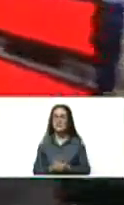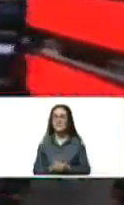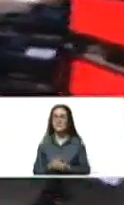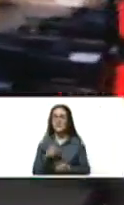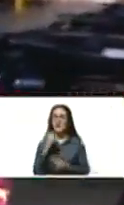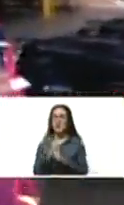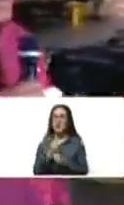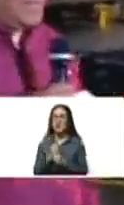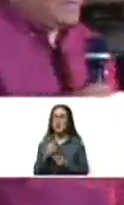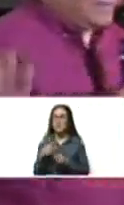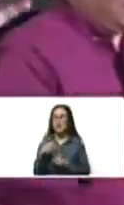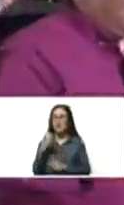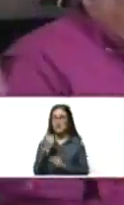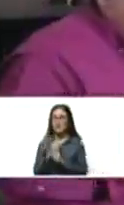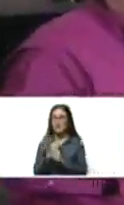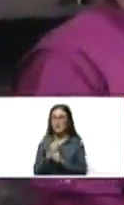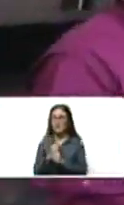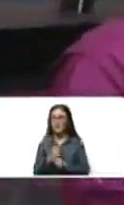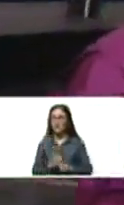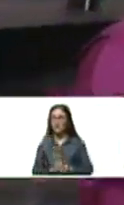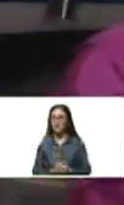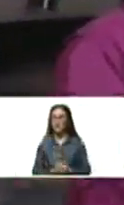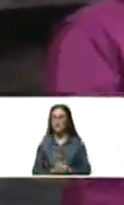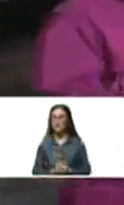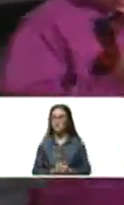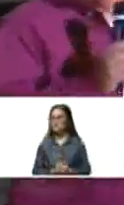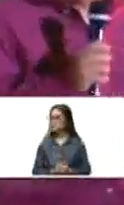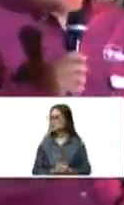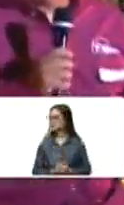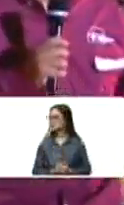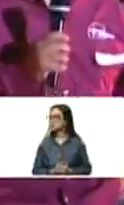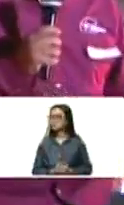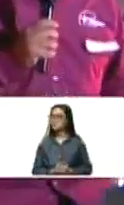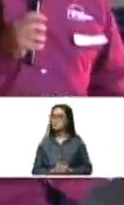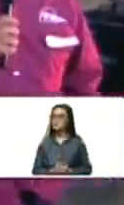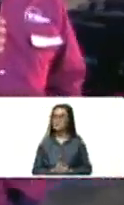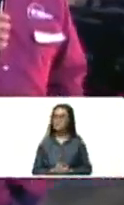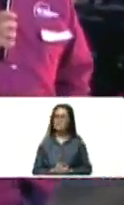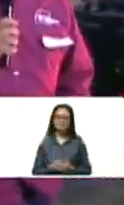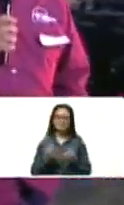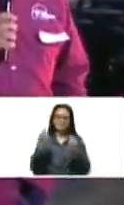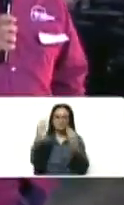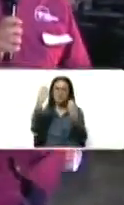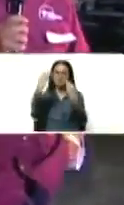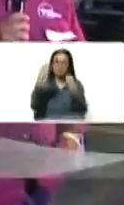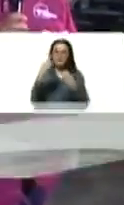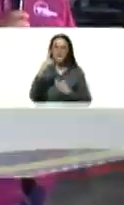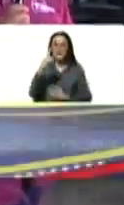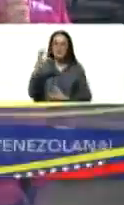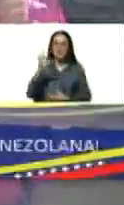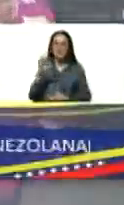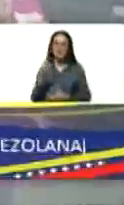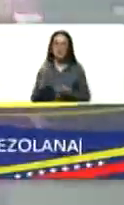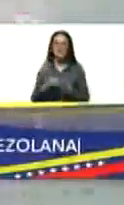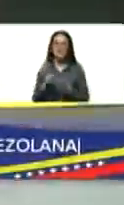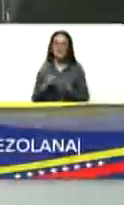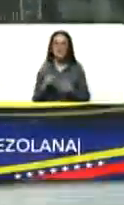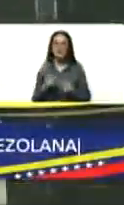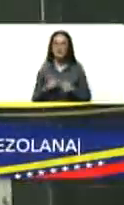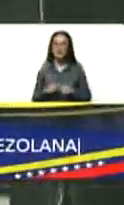trabajo. Obras y trabajo. Miren todas estas señalizaciones. Sí. 100% metro.